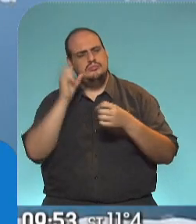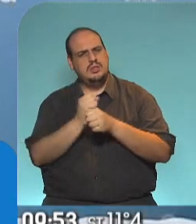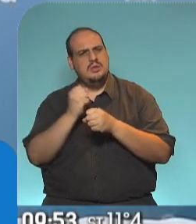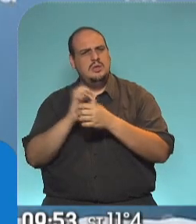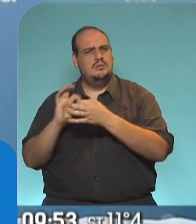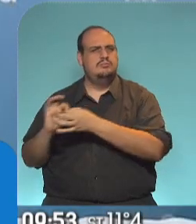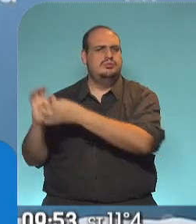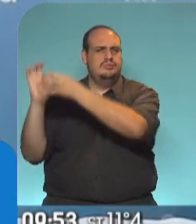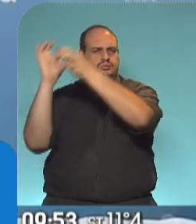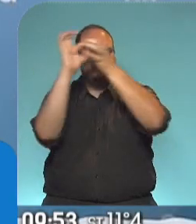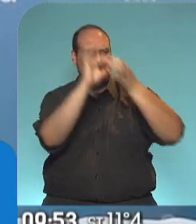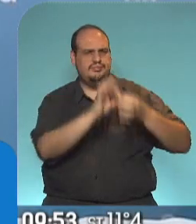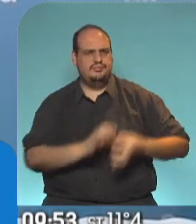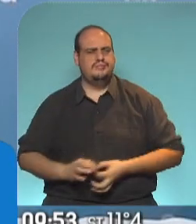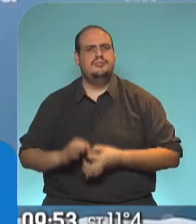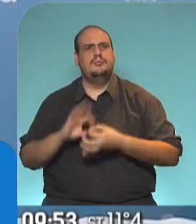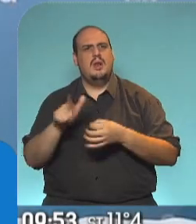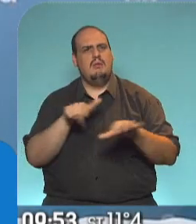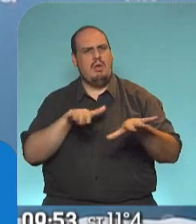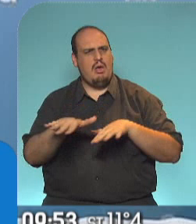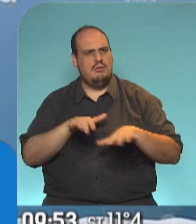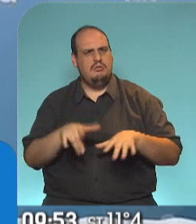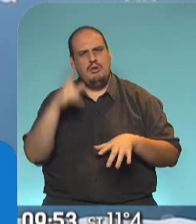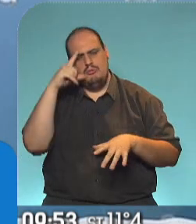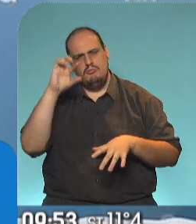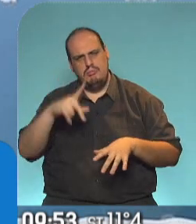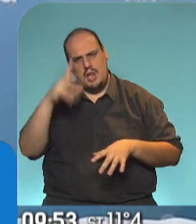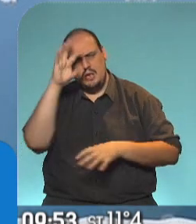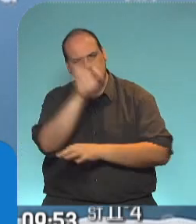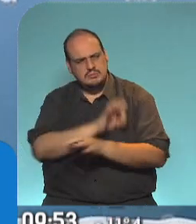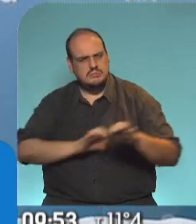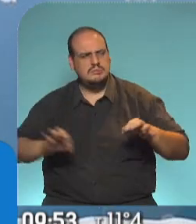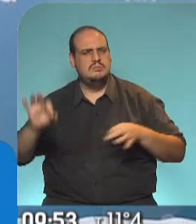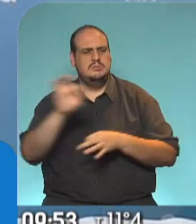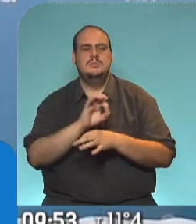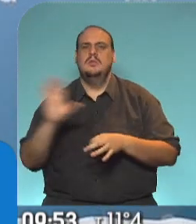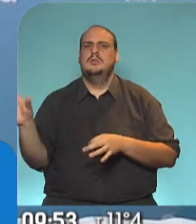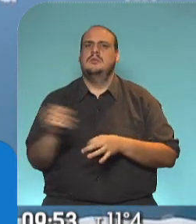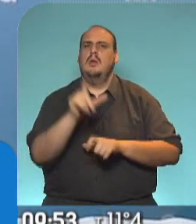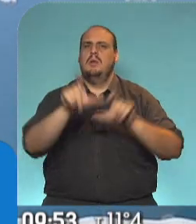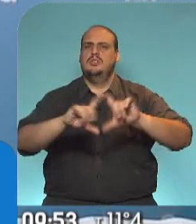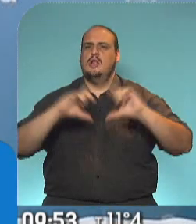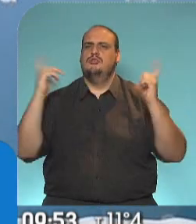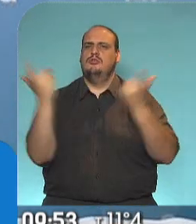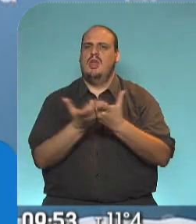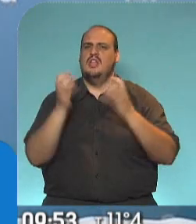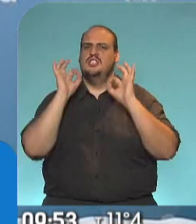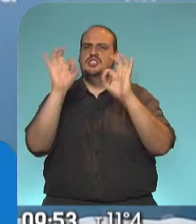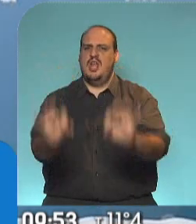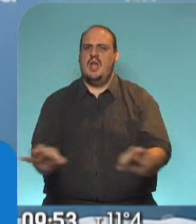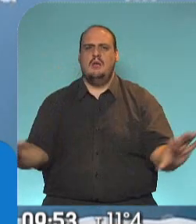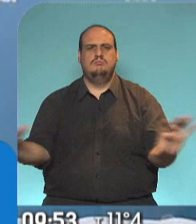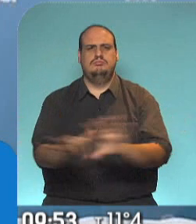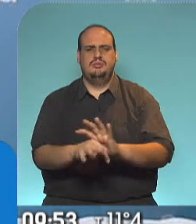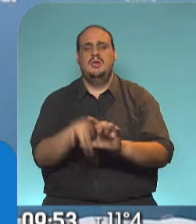adaptarse y para que todas las acciones y estrategias puedan llegar a la población y tengan en la población